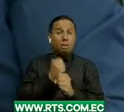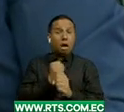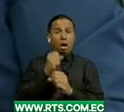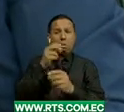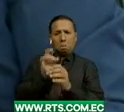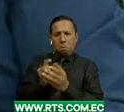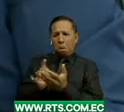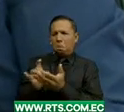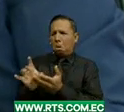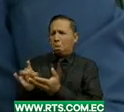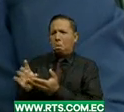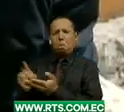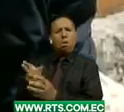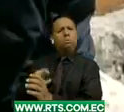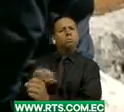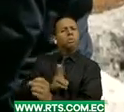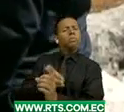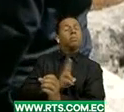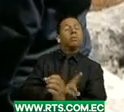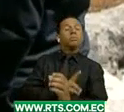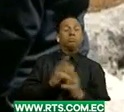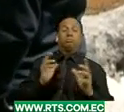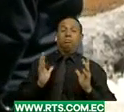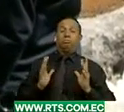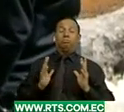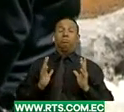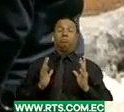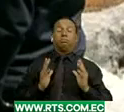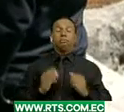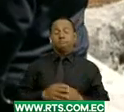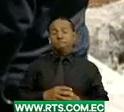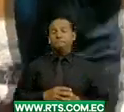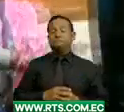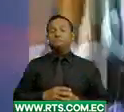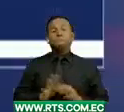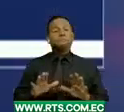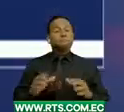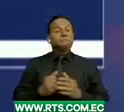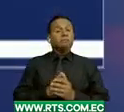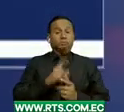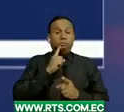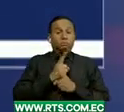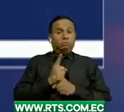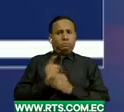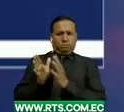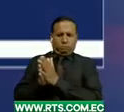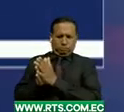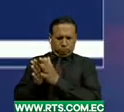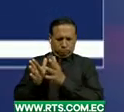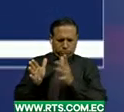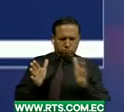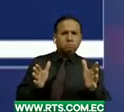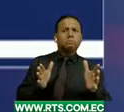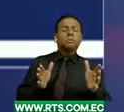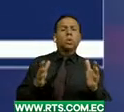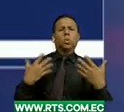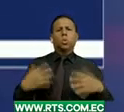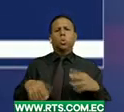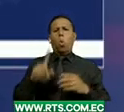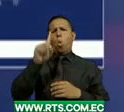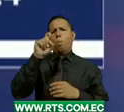durante el año 2019 refiriéndonos al subempleo del total nacional 2019 esta cifra también aumentó fue se ubicó en un millón